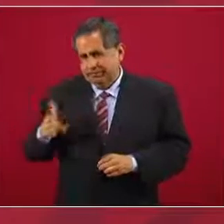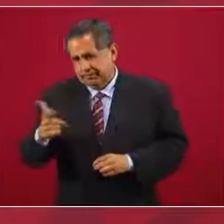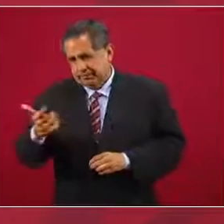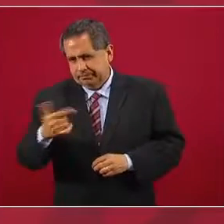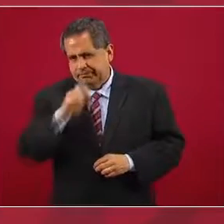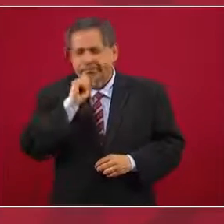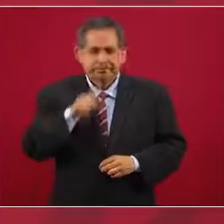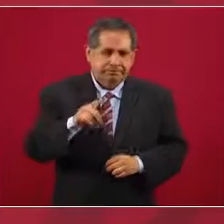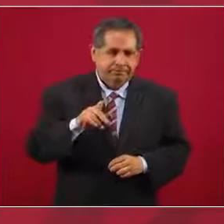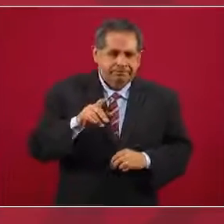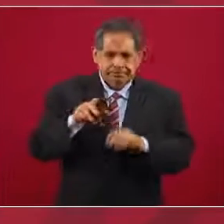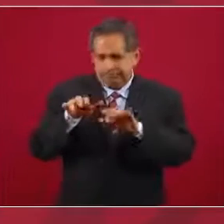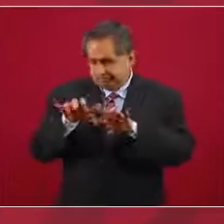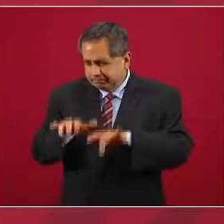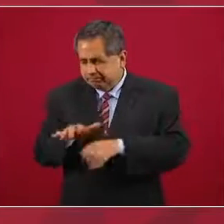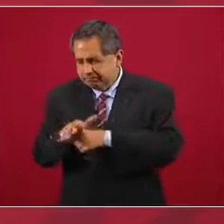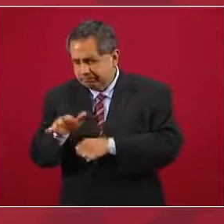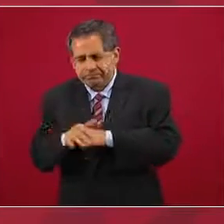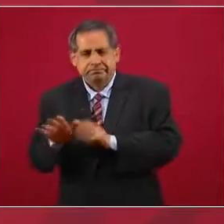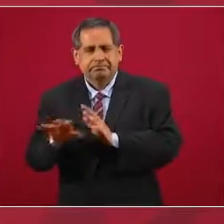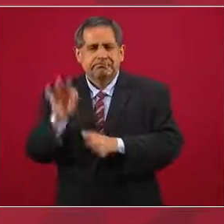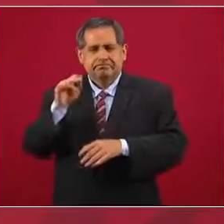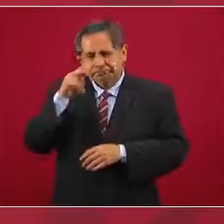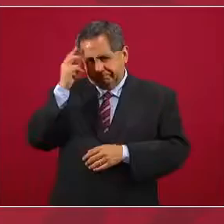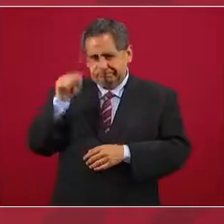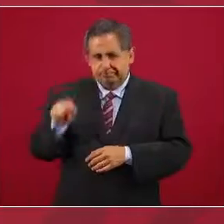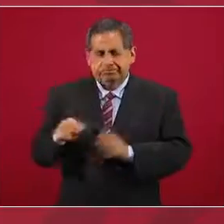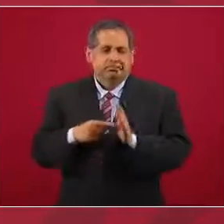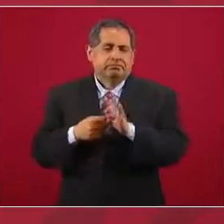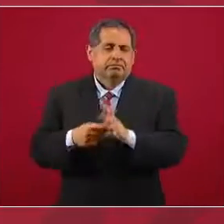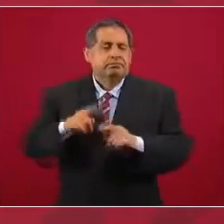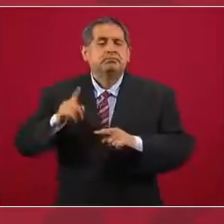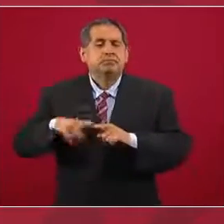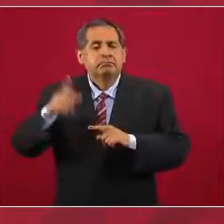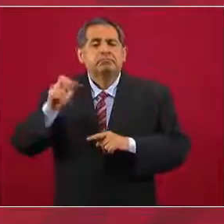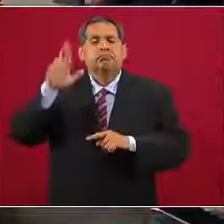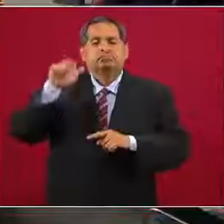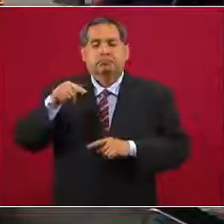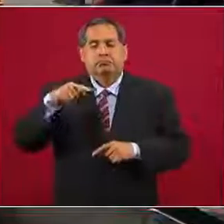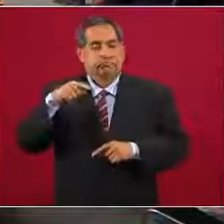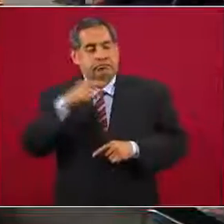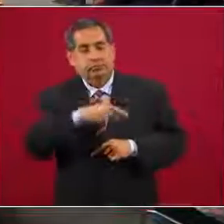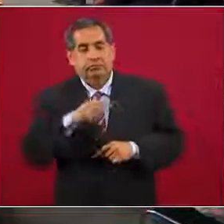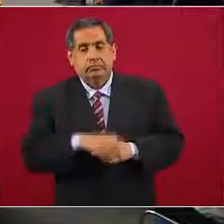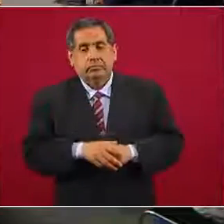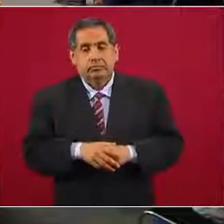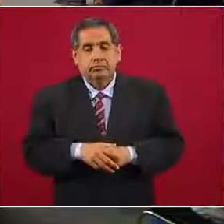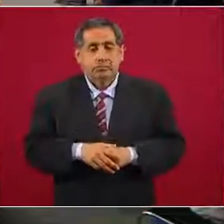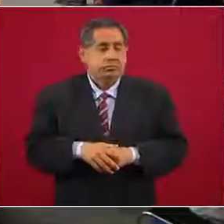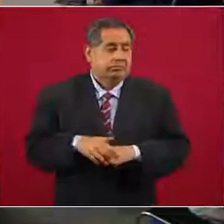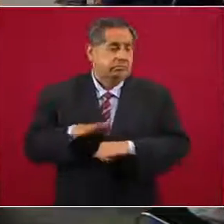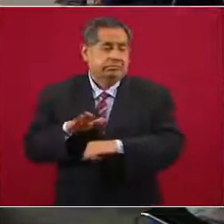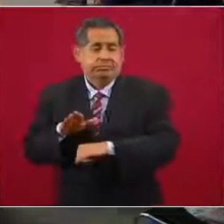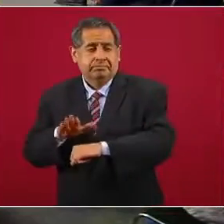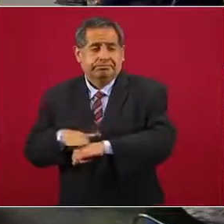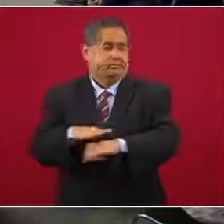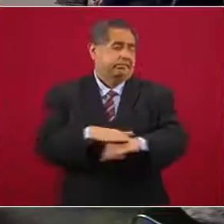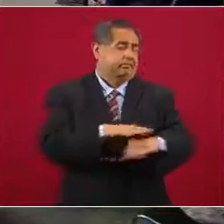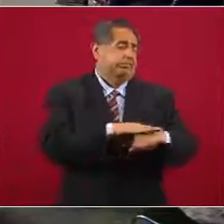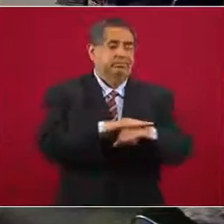además es fácil de demostrar. ¿Quién era? Llama a todos los delegados